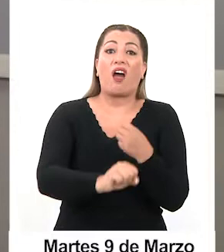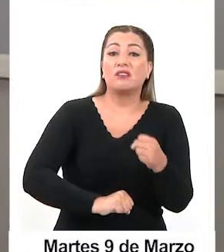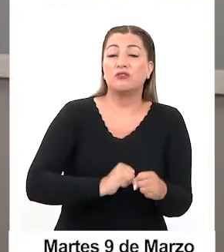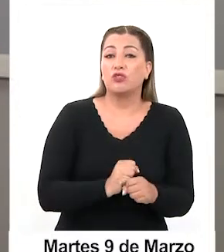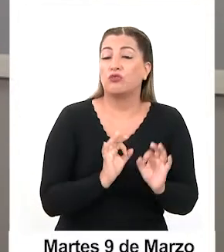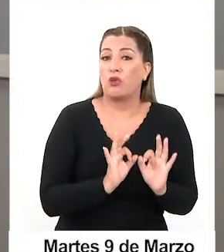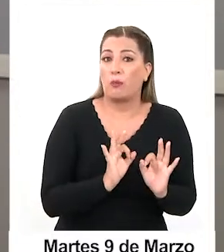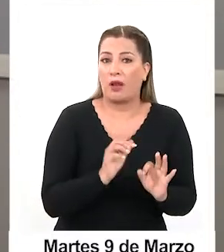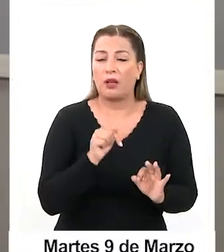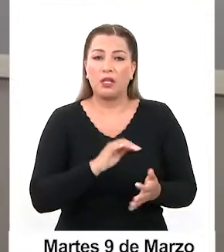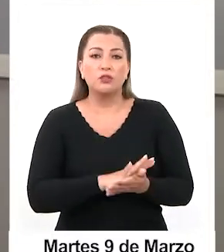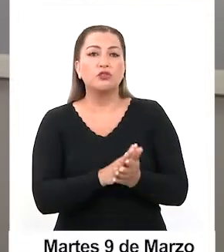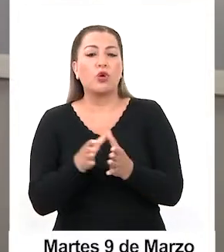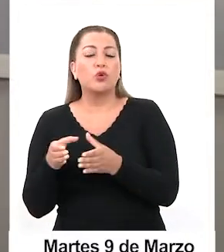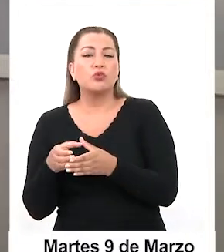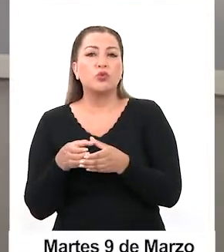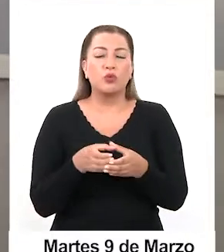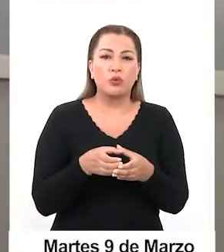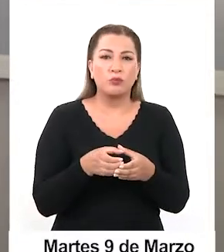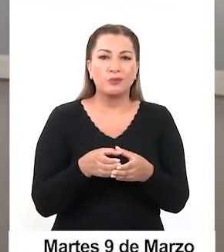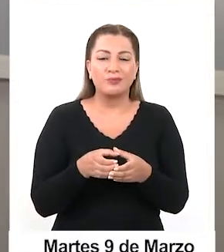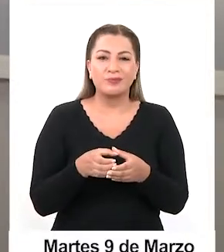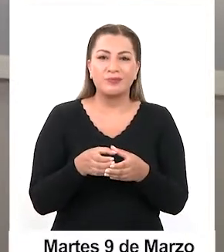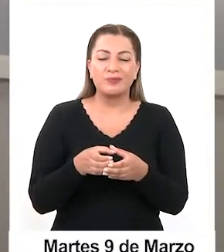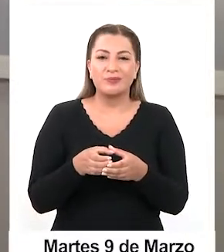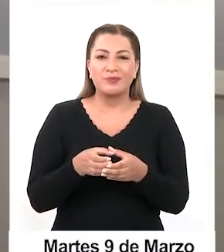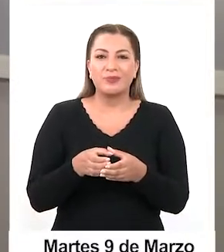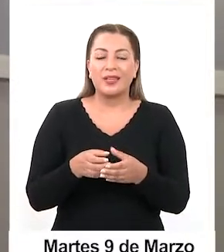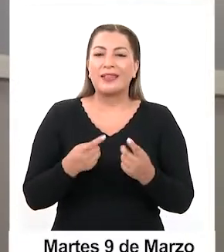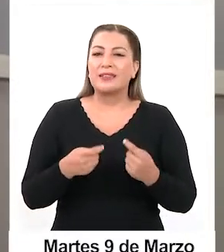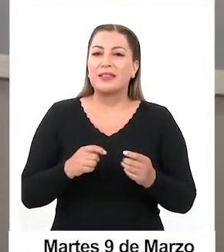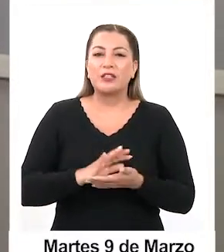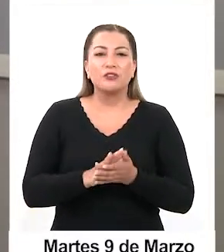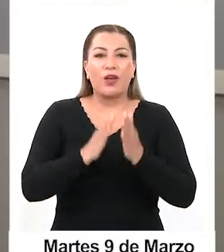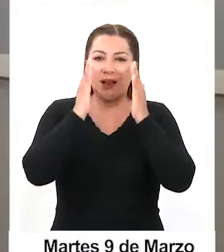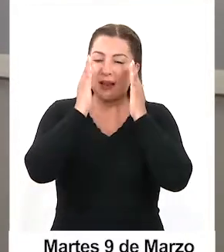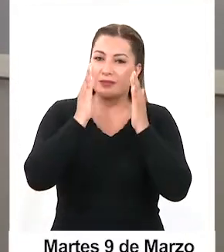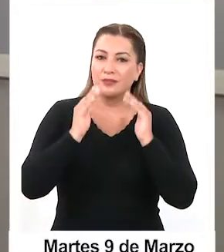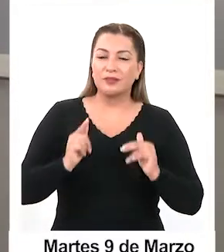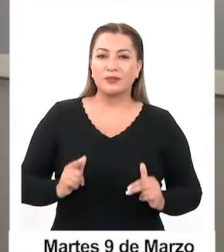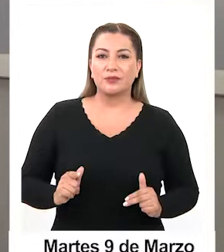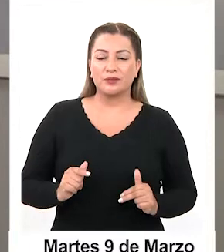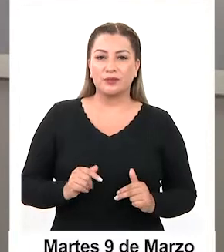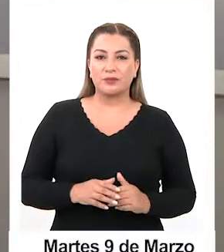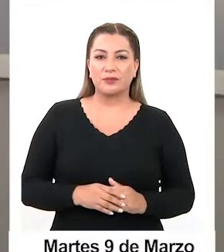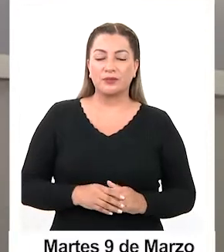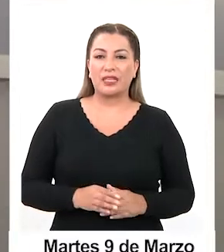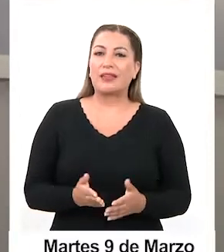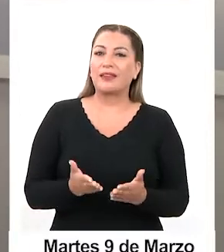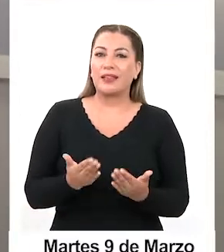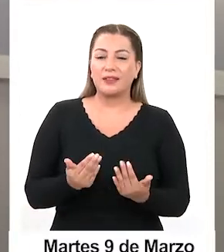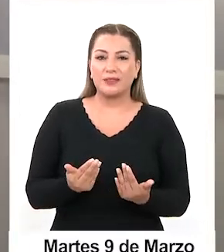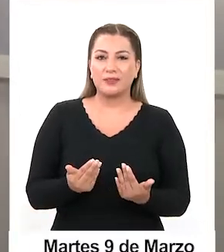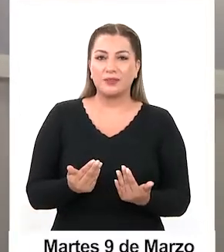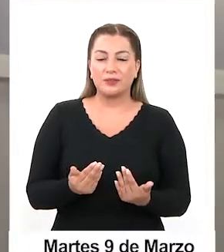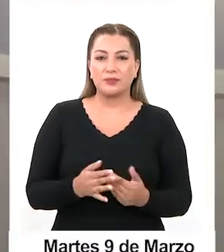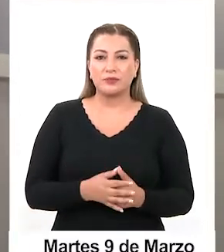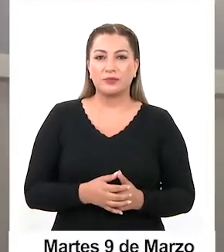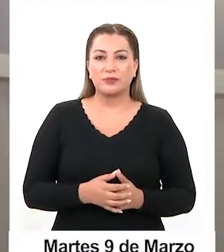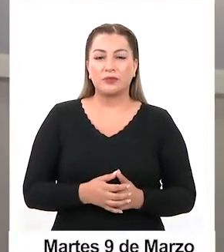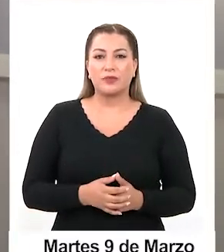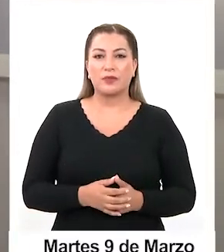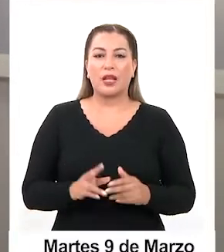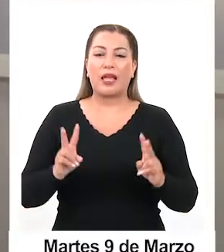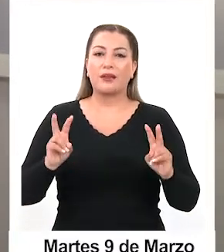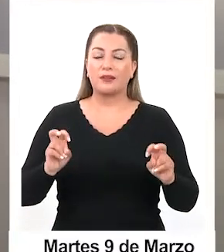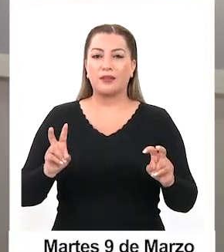perspectiva también todo el equipo ha tratado de dar las atenciones necesarias que se requieren, sobre todo en el ámbito de